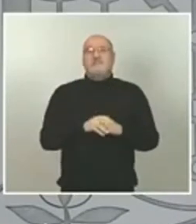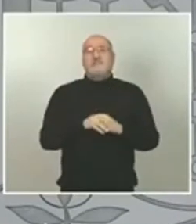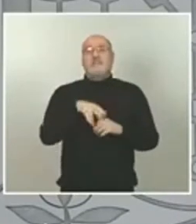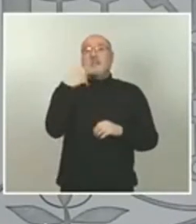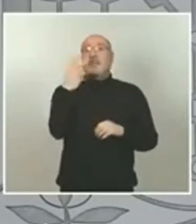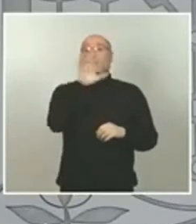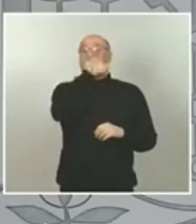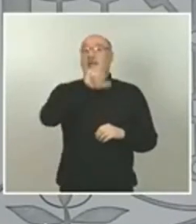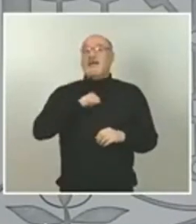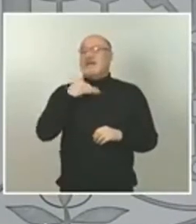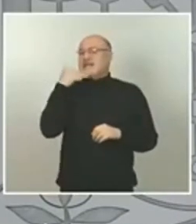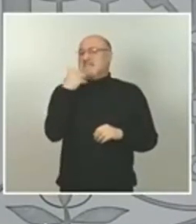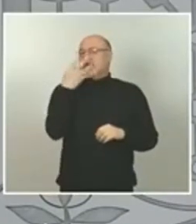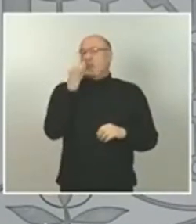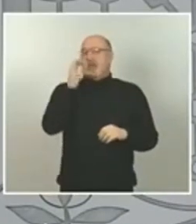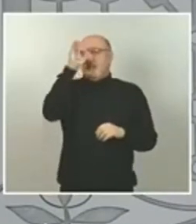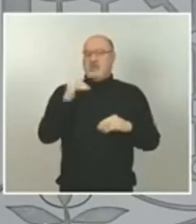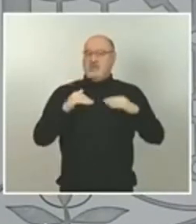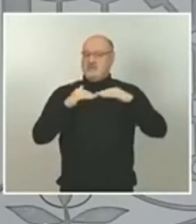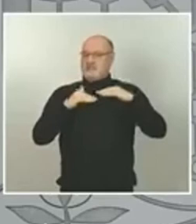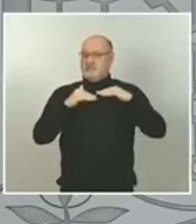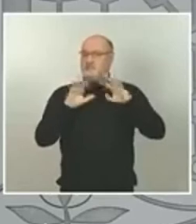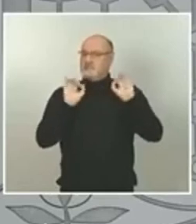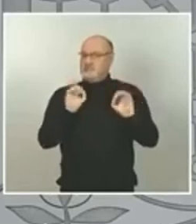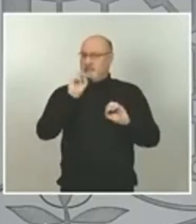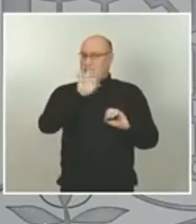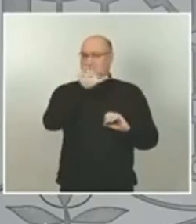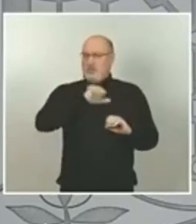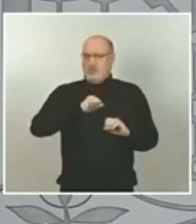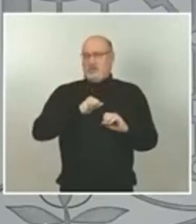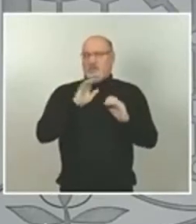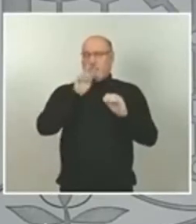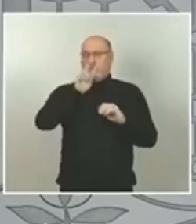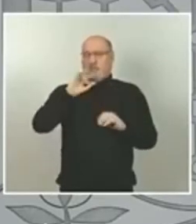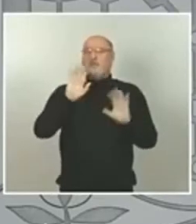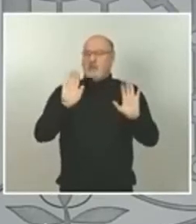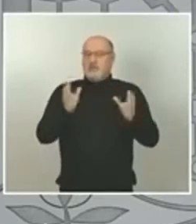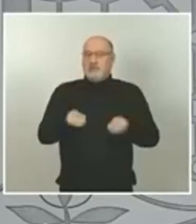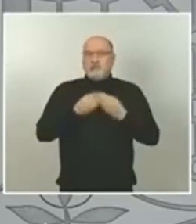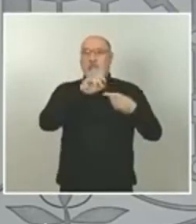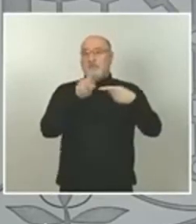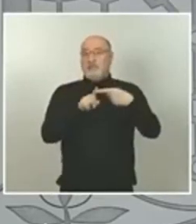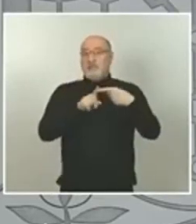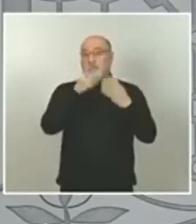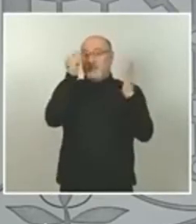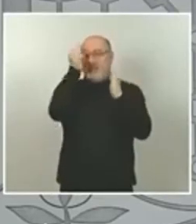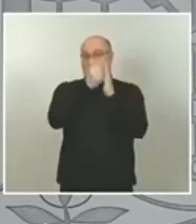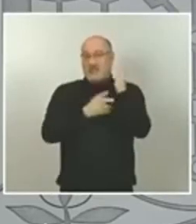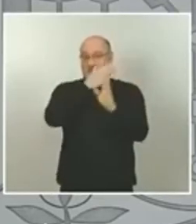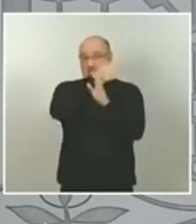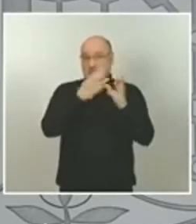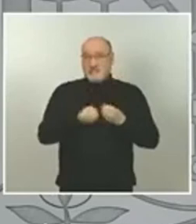a ese 40%. Por tanto, la primera afirmación que quiero realizar tras estos datos es que no estamos